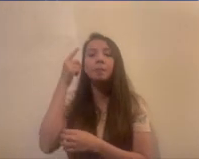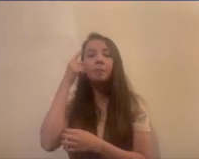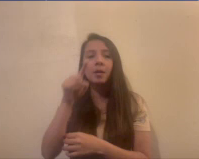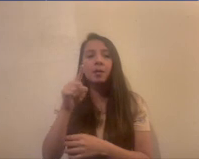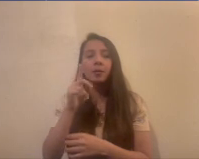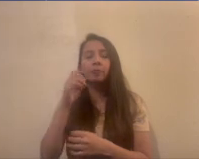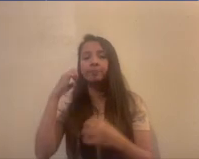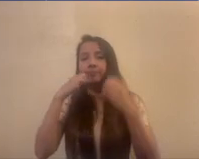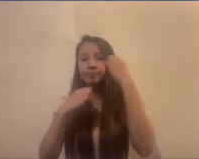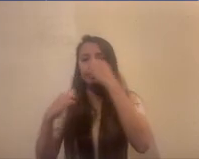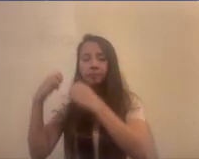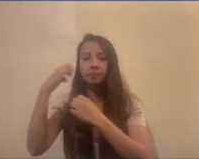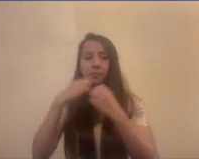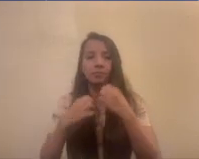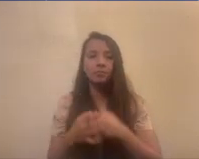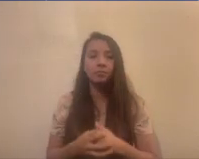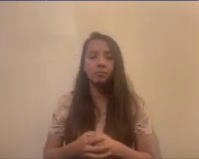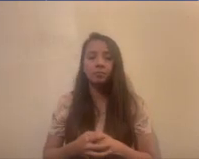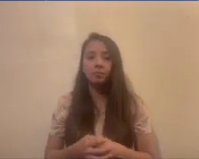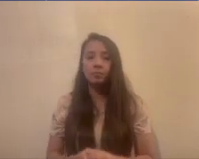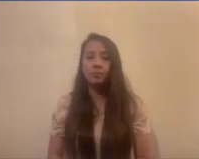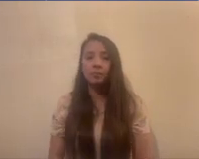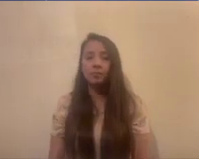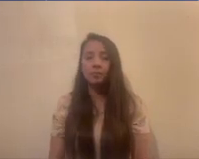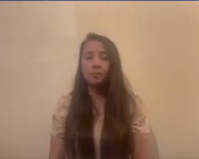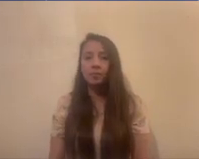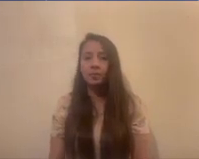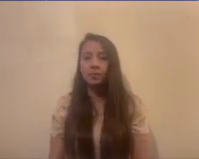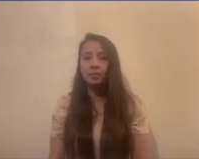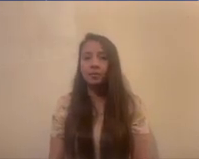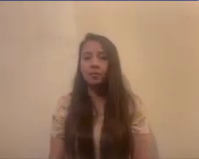sujetas a experimentación.